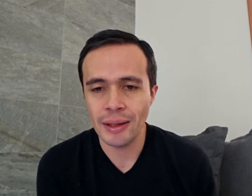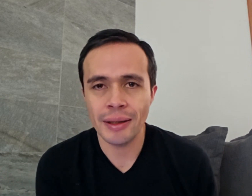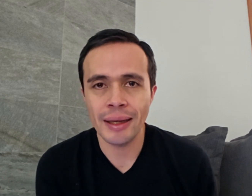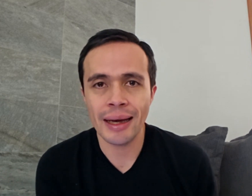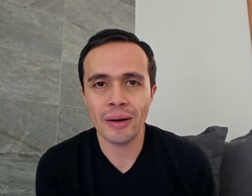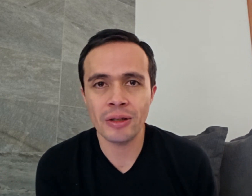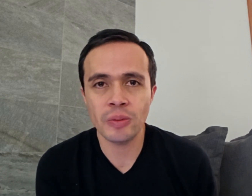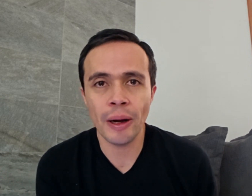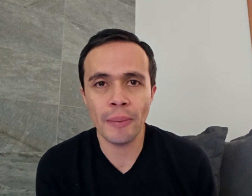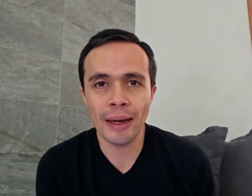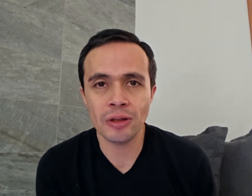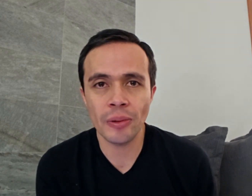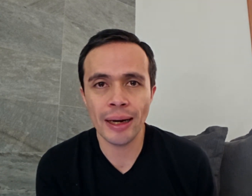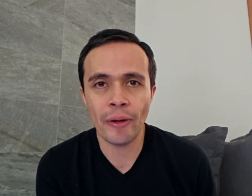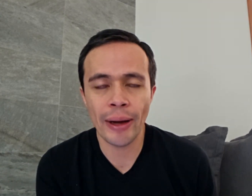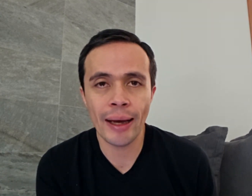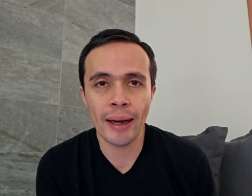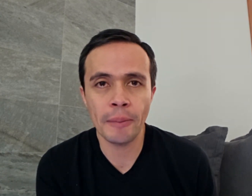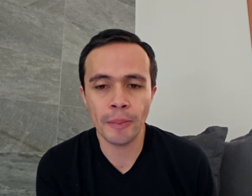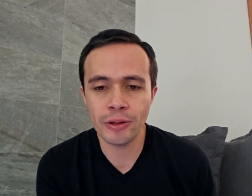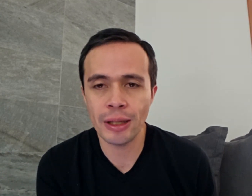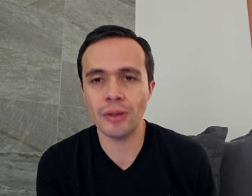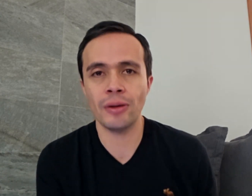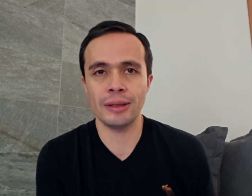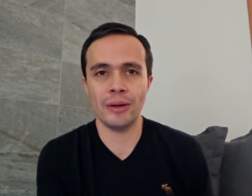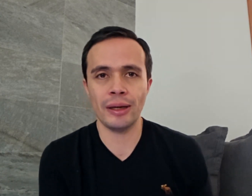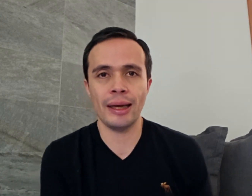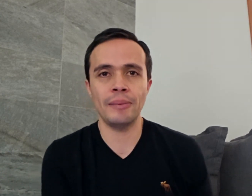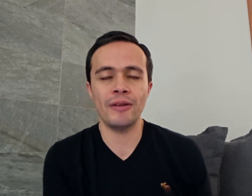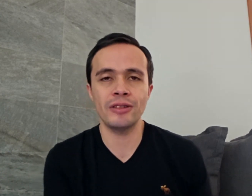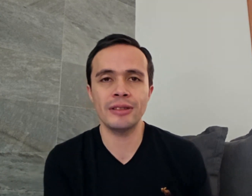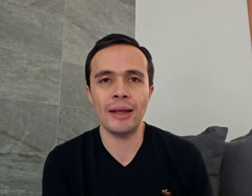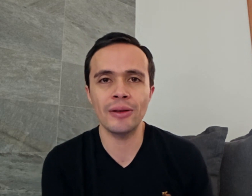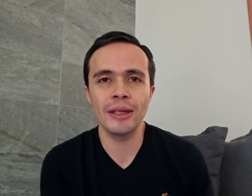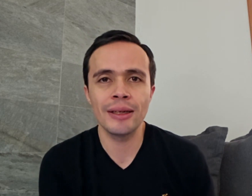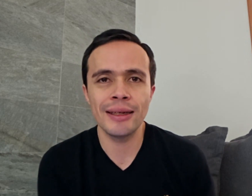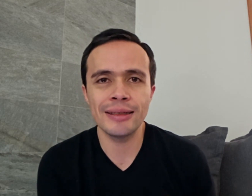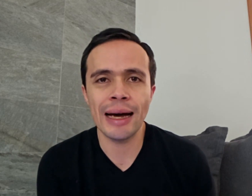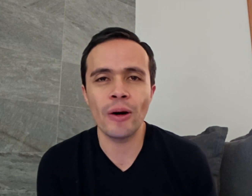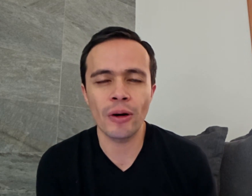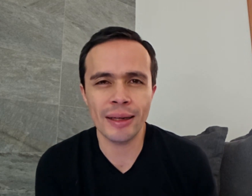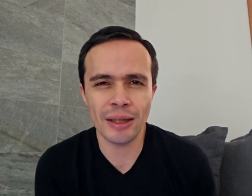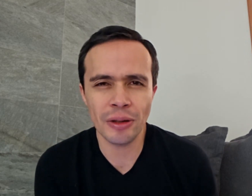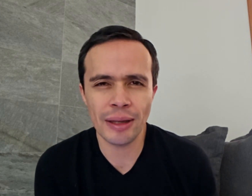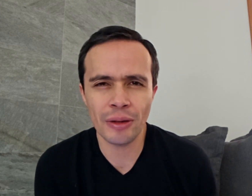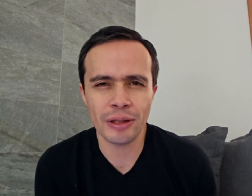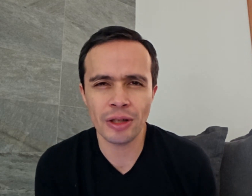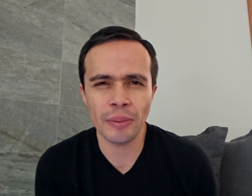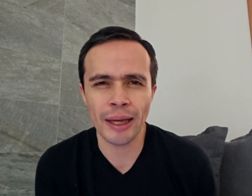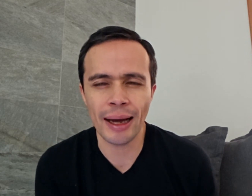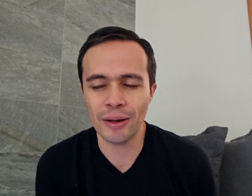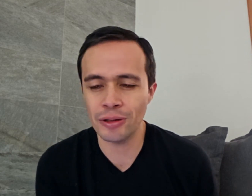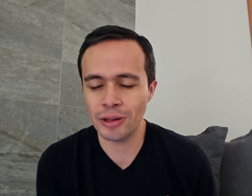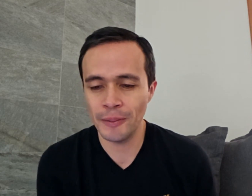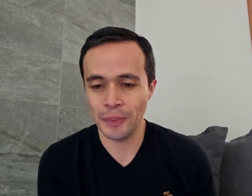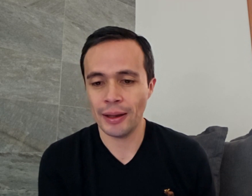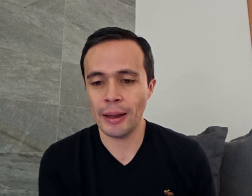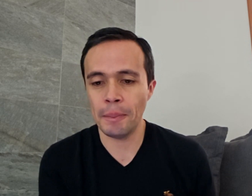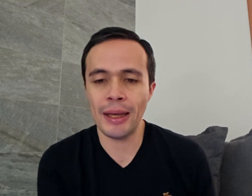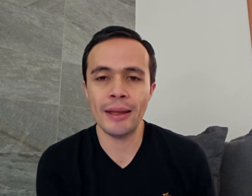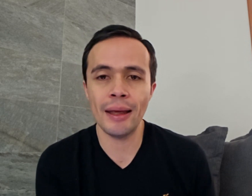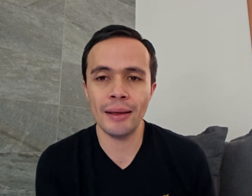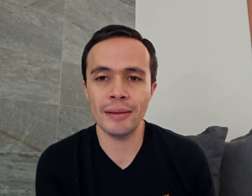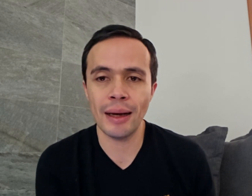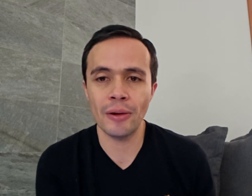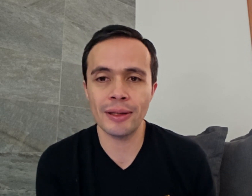canción de Carlos Puebla sobre la OEA a propósito de lo que ha manifestado esta Organización de los Estados Americanos,